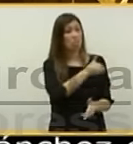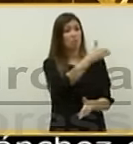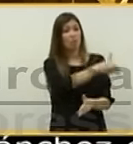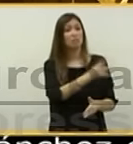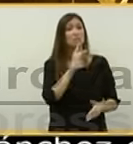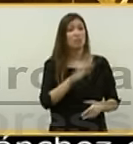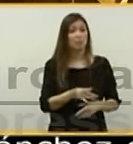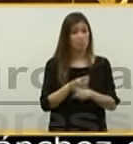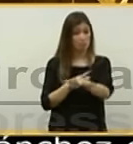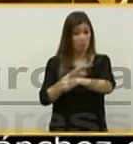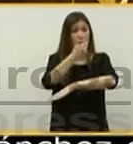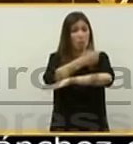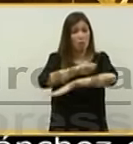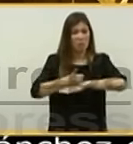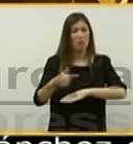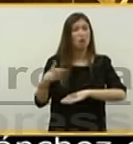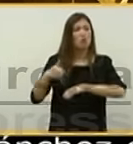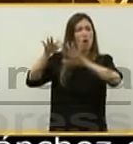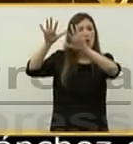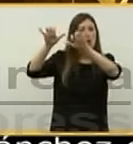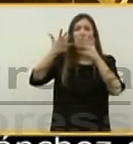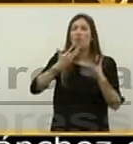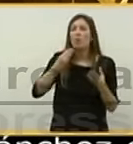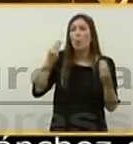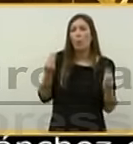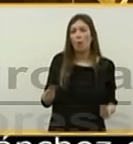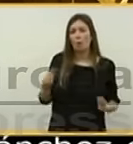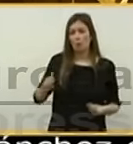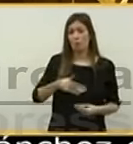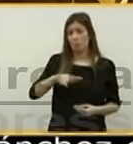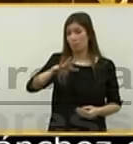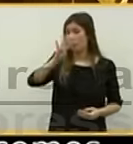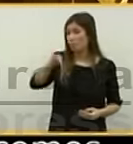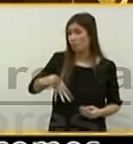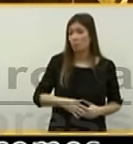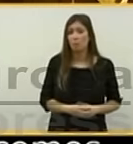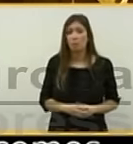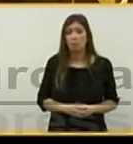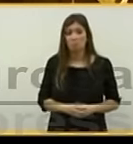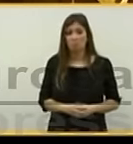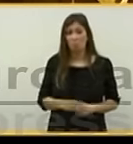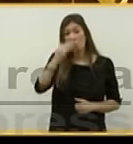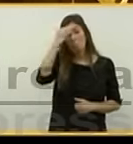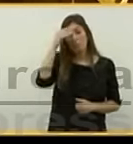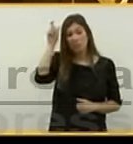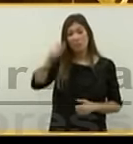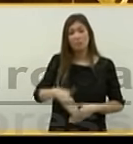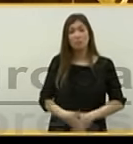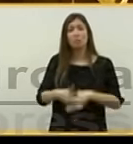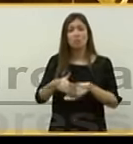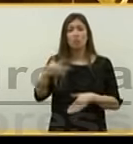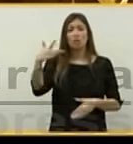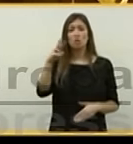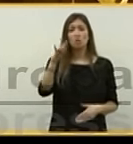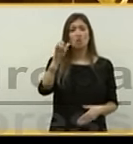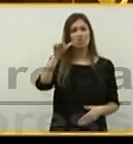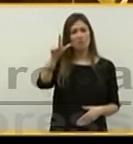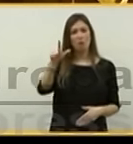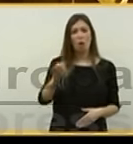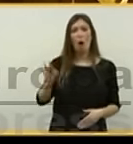Ciudadanos. Los conocemos perfectamente en Cataluña. Creer que Albert Rivera es Winston Churchill y no Donald Trump se cura en